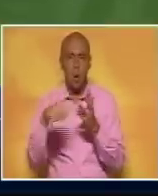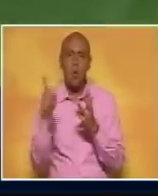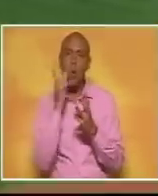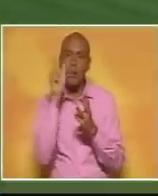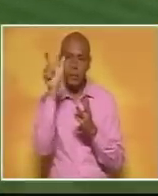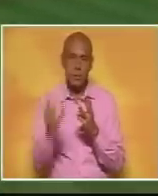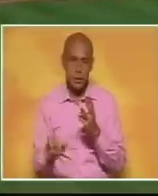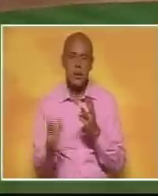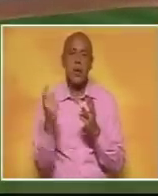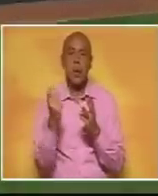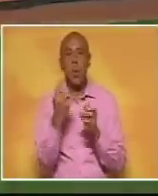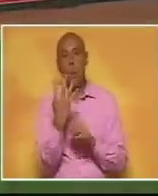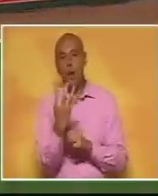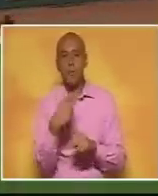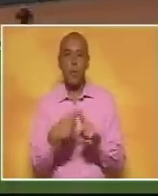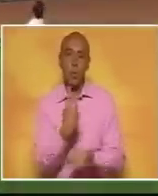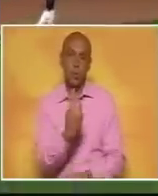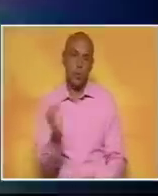de 4-1.